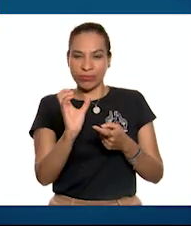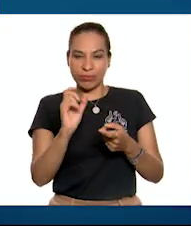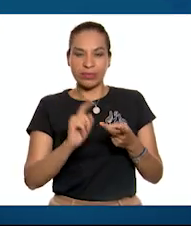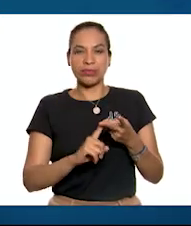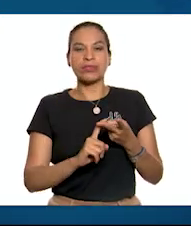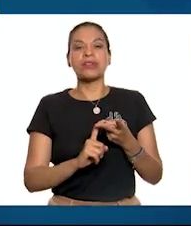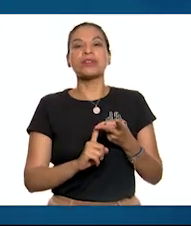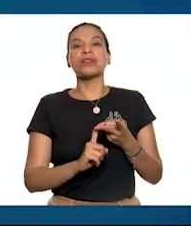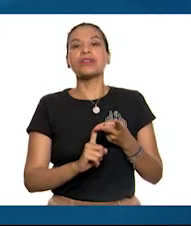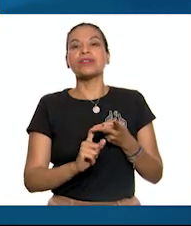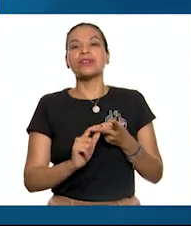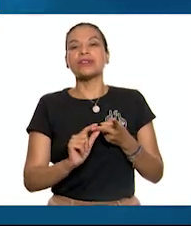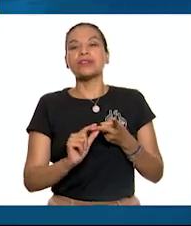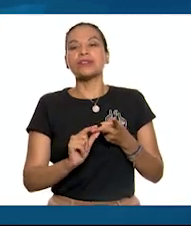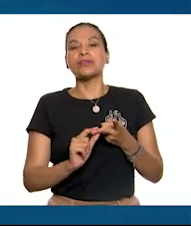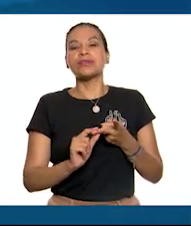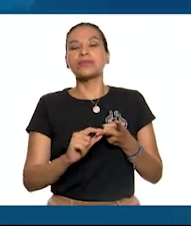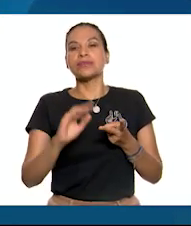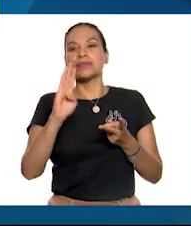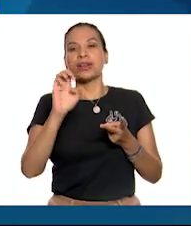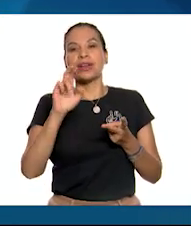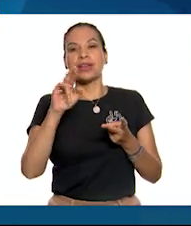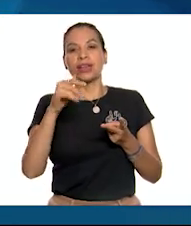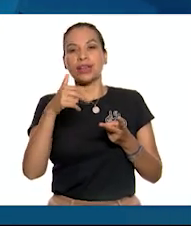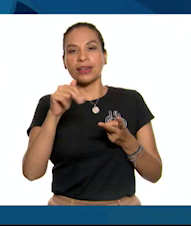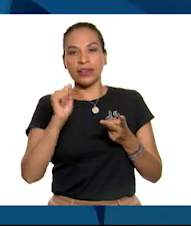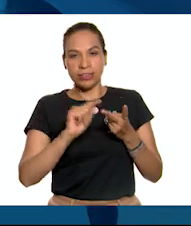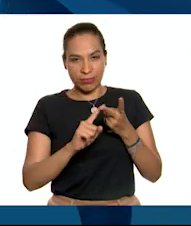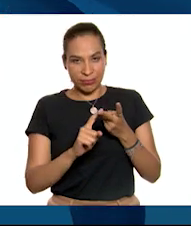Ok, tomates. Berenjena.